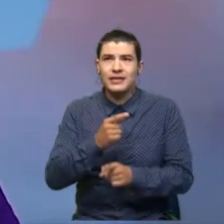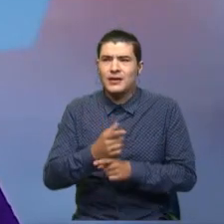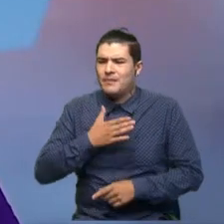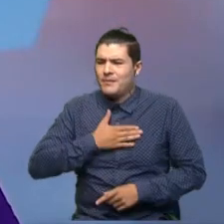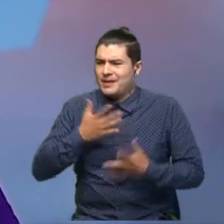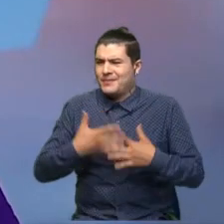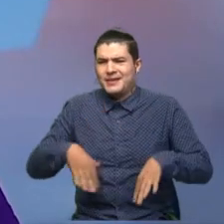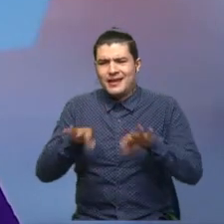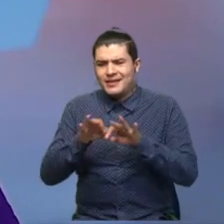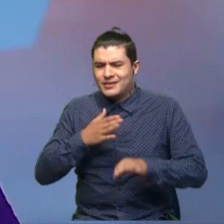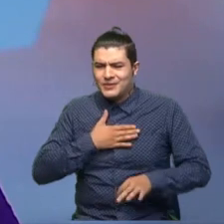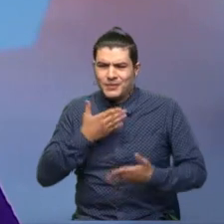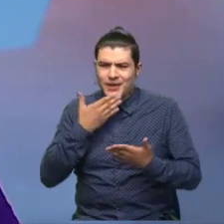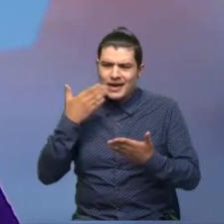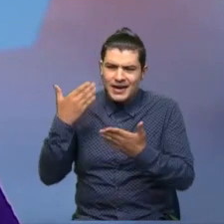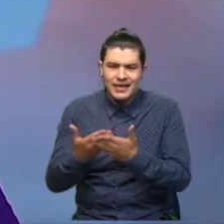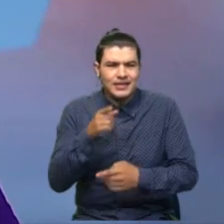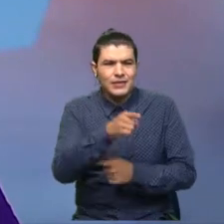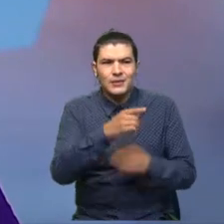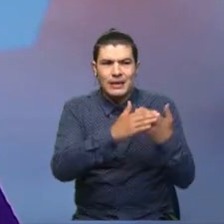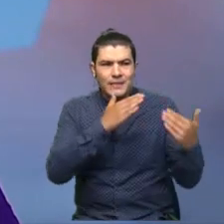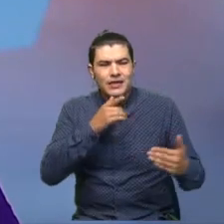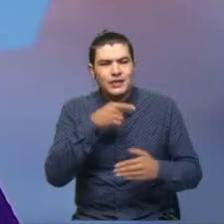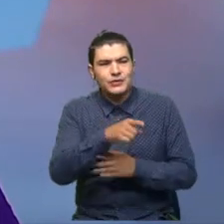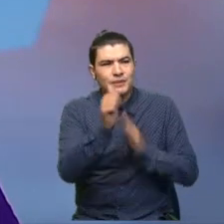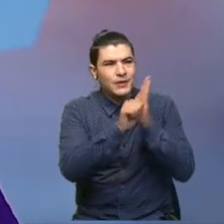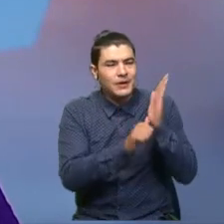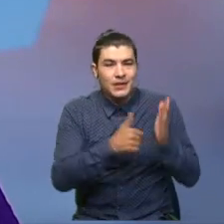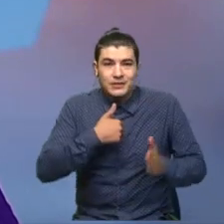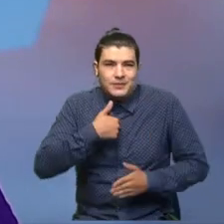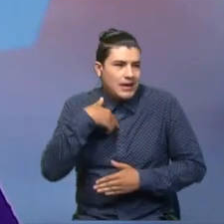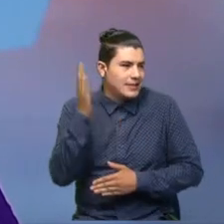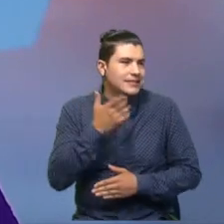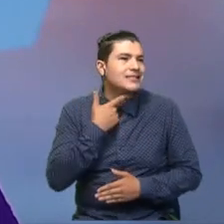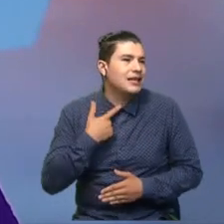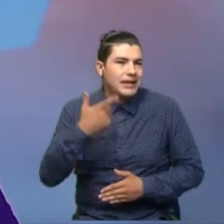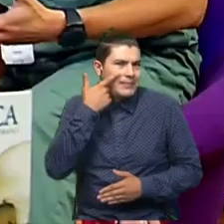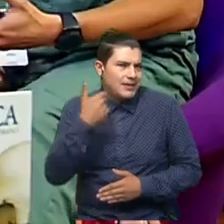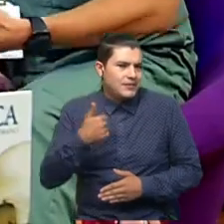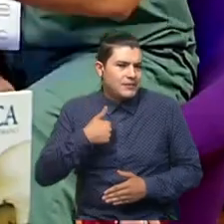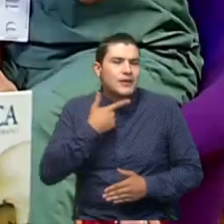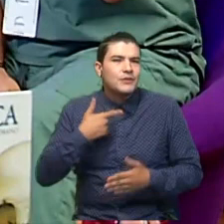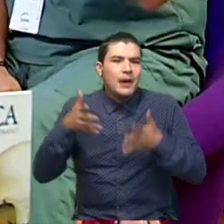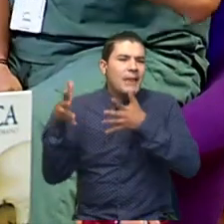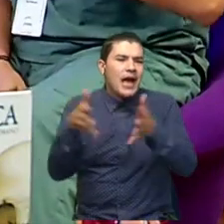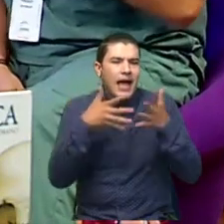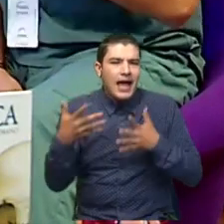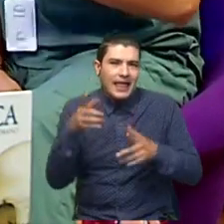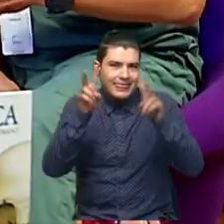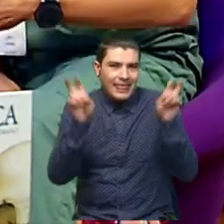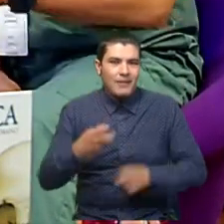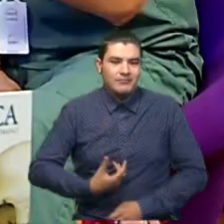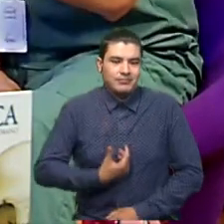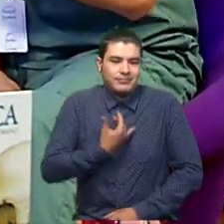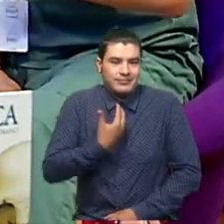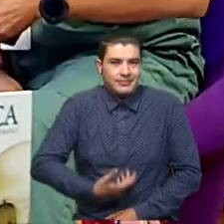más placentero que poder estar compartiendo y educando sobre gastroenterología. Perfecto, doctor. Doctor, para iniciar nuestro